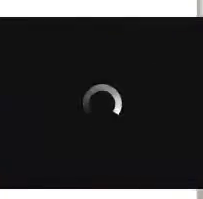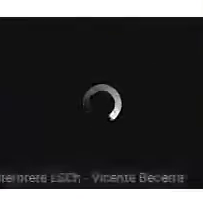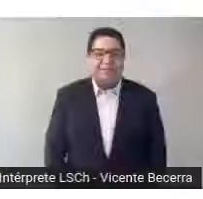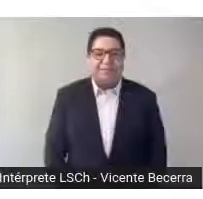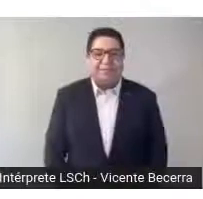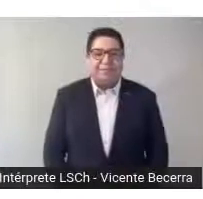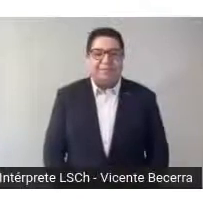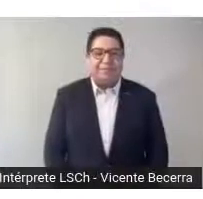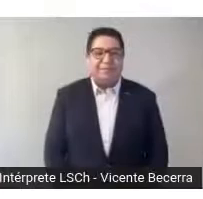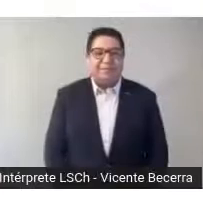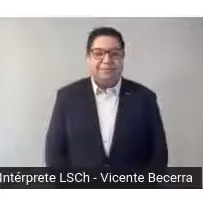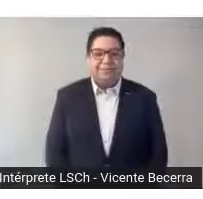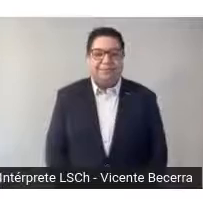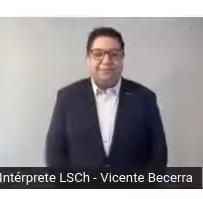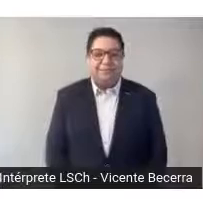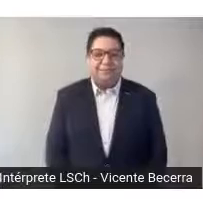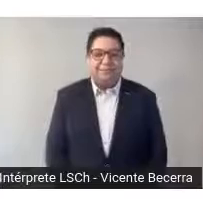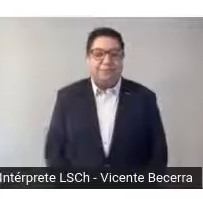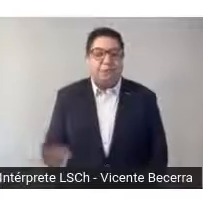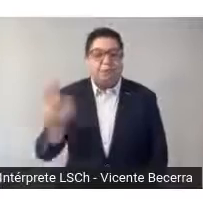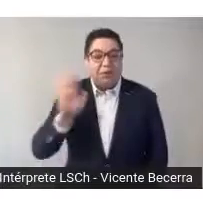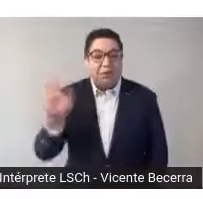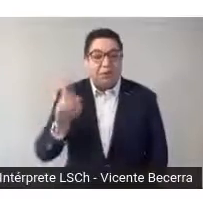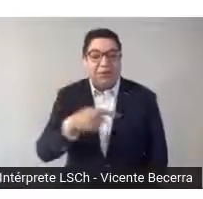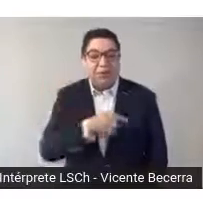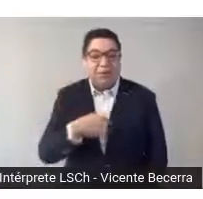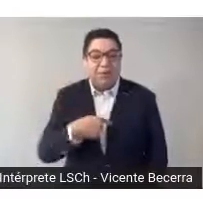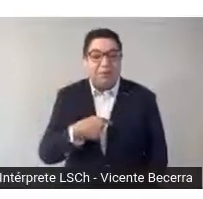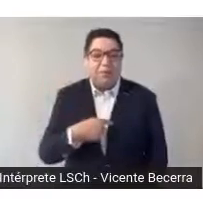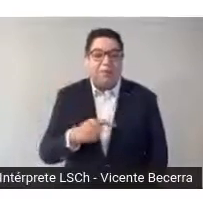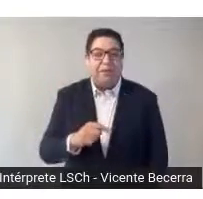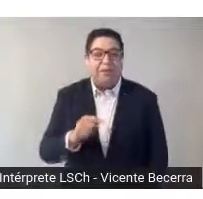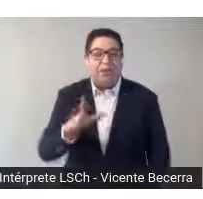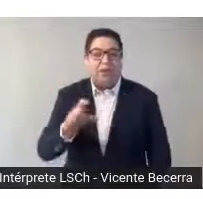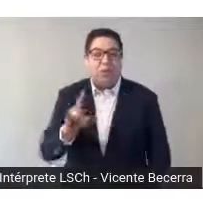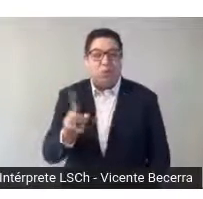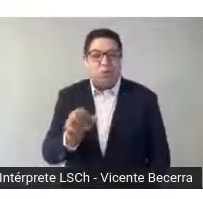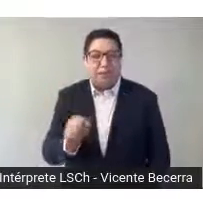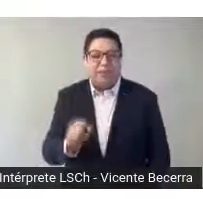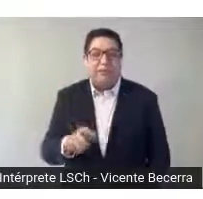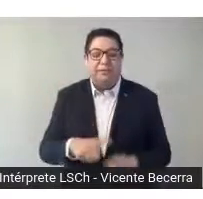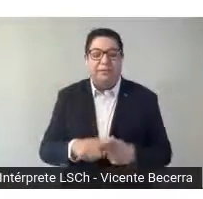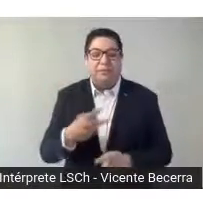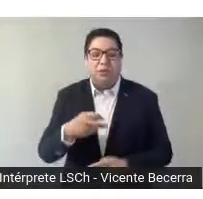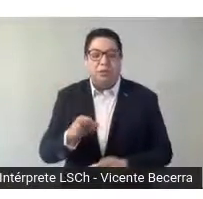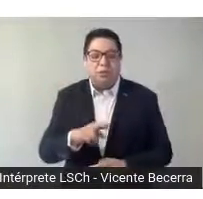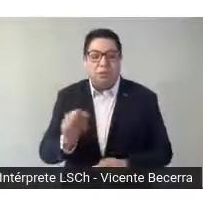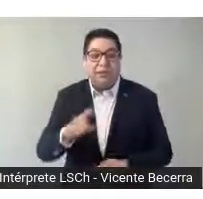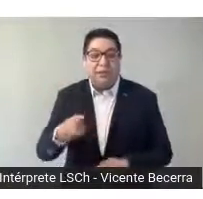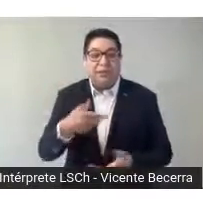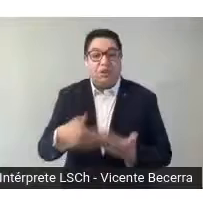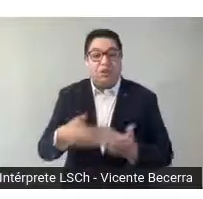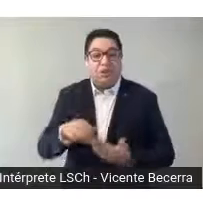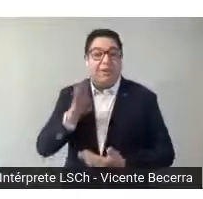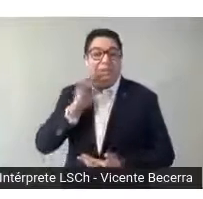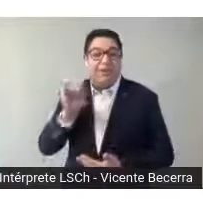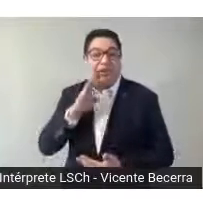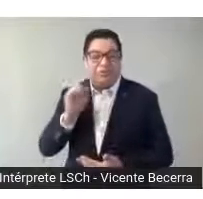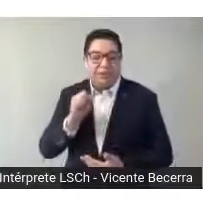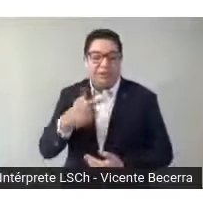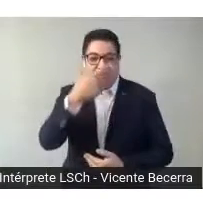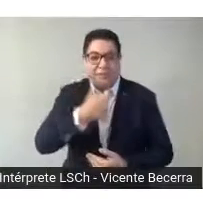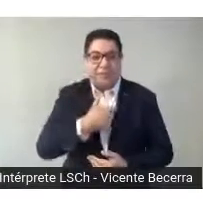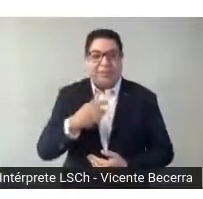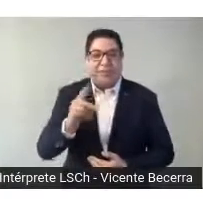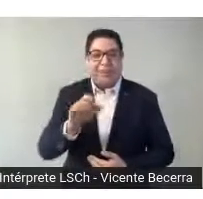Hola, mi nombre es Luis Urra. Hola a todos y a todas, soy Daniel León, director del Laboratorio Gobierno Local de la Universidad del Biobío. Mi nombre es Dania